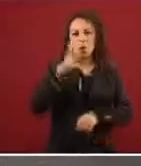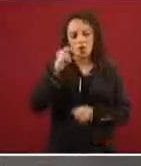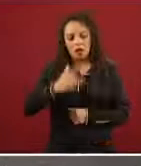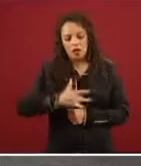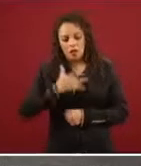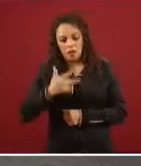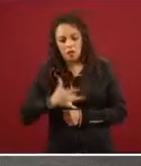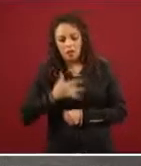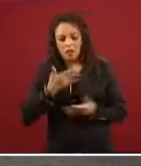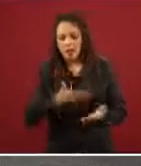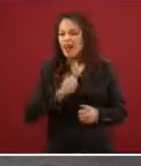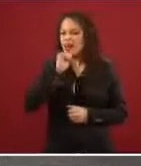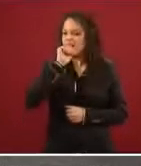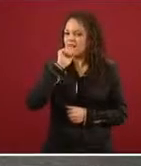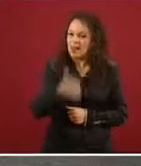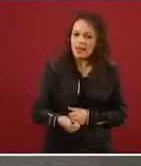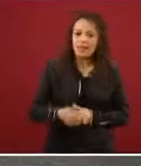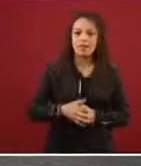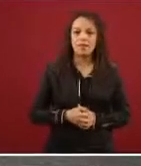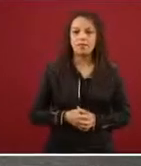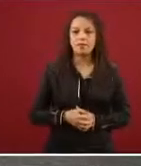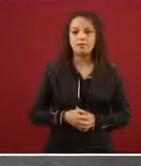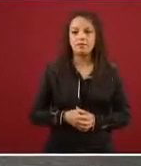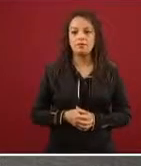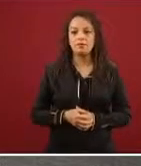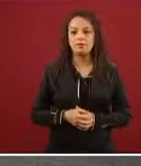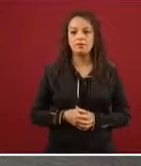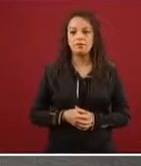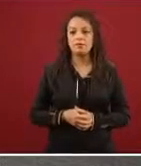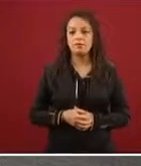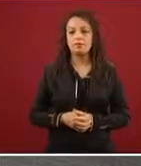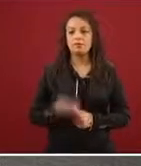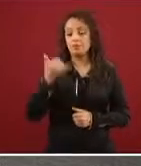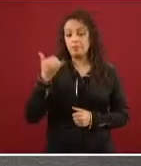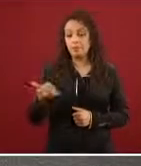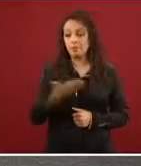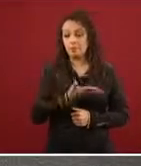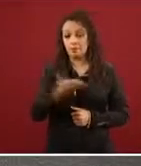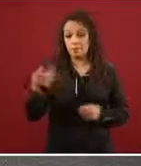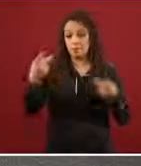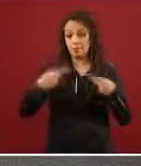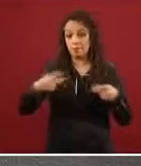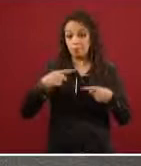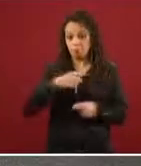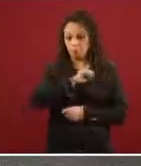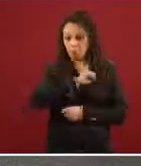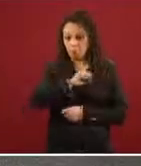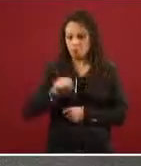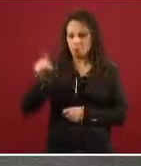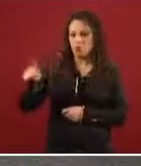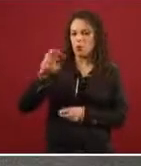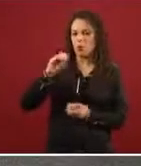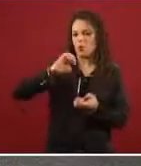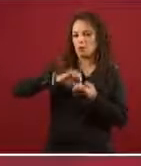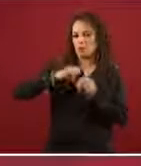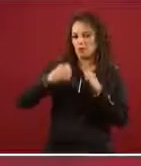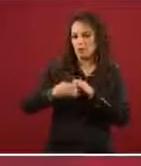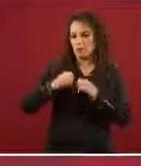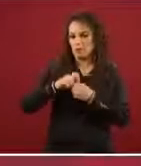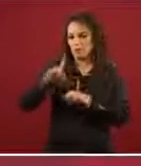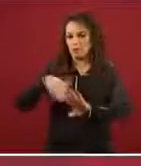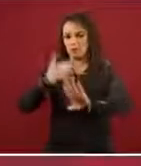ni de afectar a nadie, a los enemigos, adversarios, opositores al